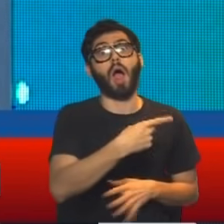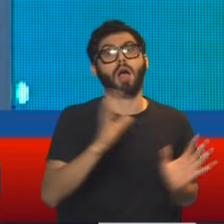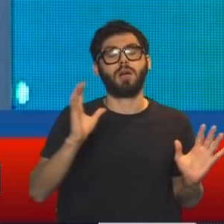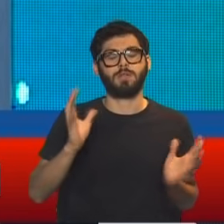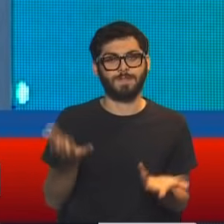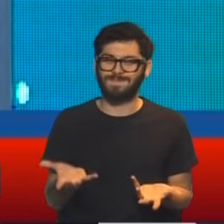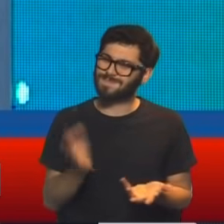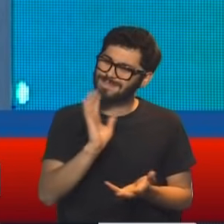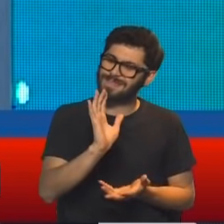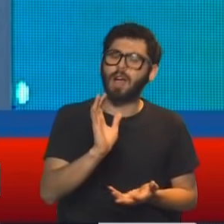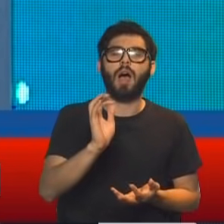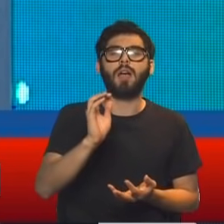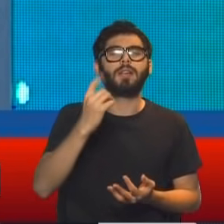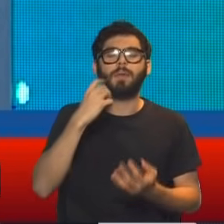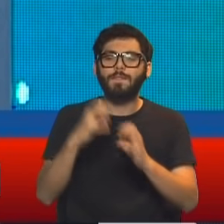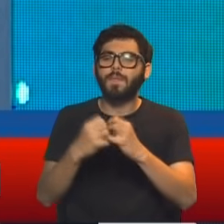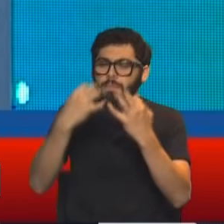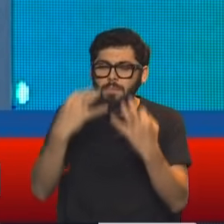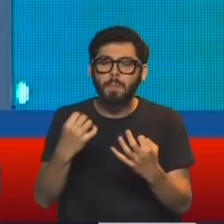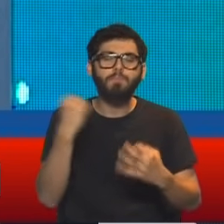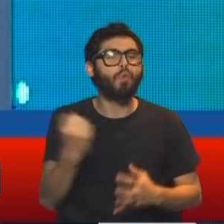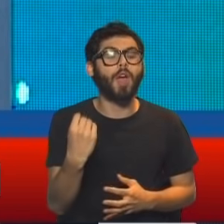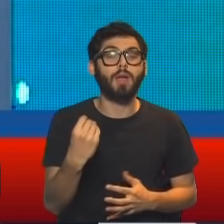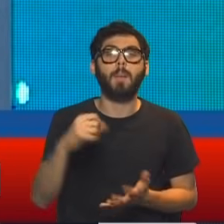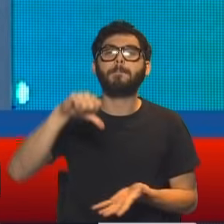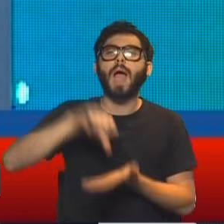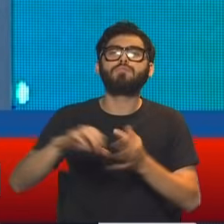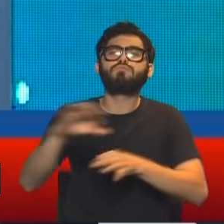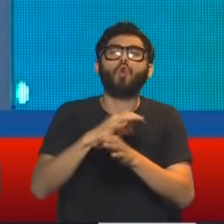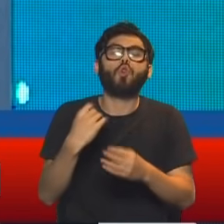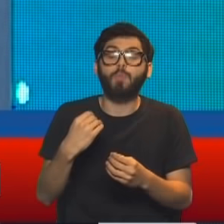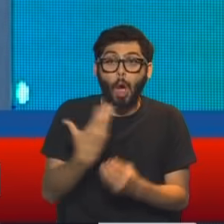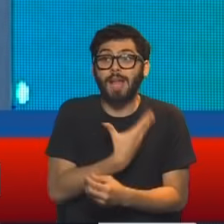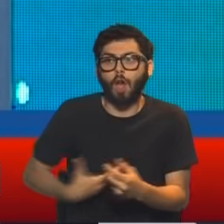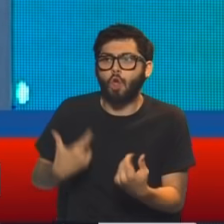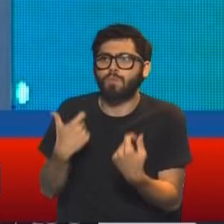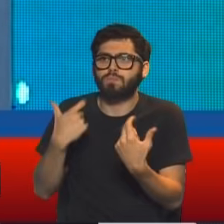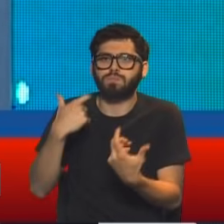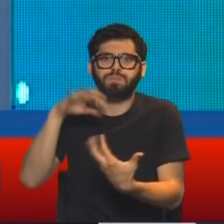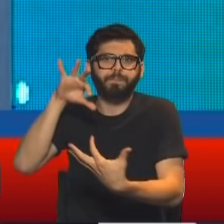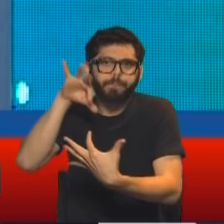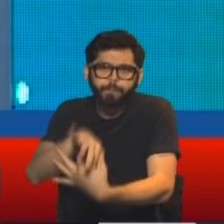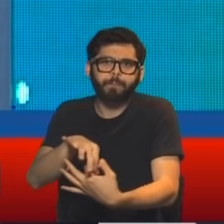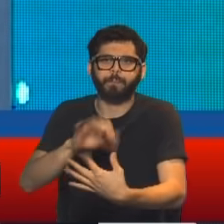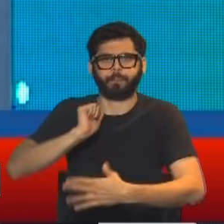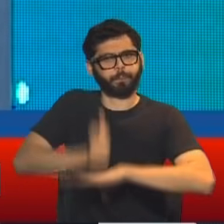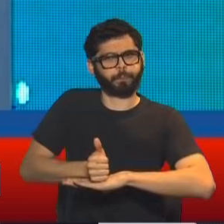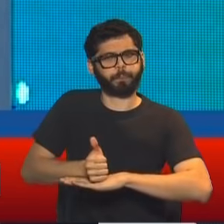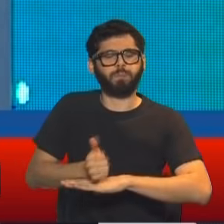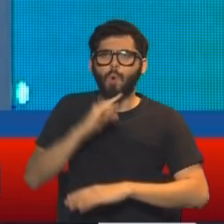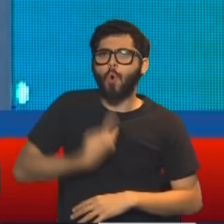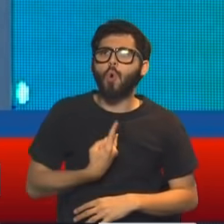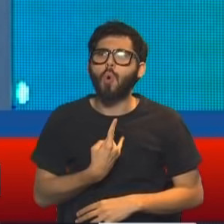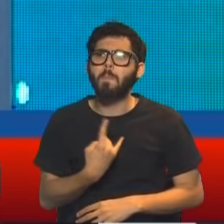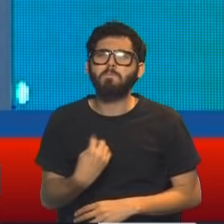debatimos lo importante. Sí. ¿Cuál es el proyecto de país? ¿Por qué queremos un Estado presente? Bueno, ¿En qué necesitamos un Estado presente? ¿De